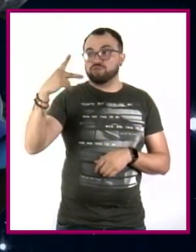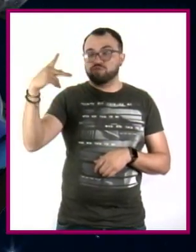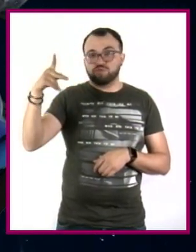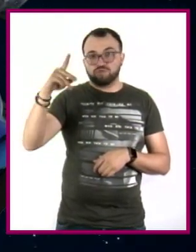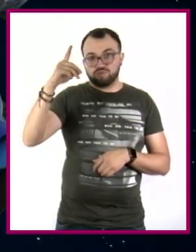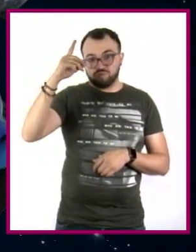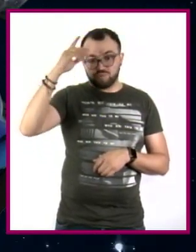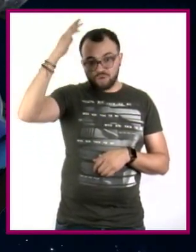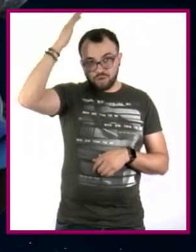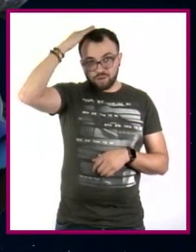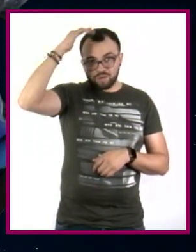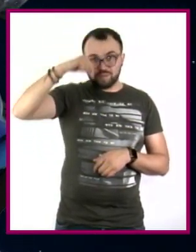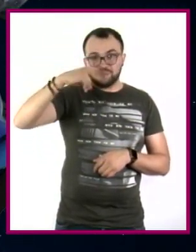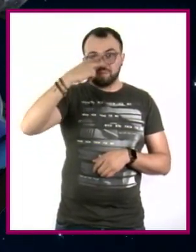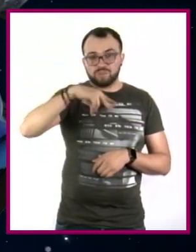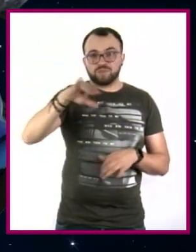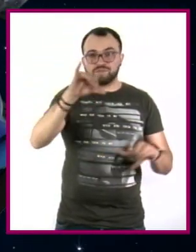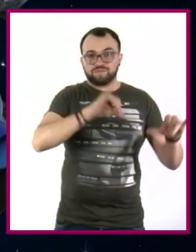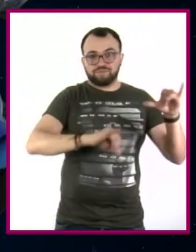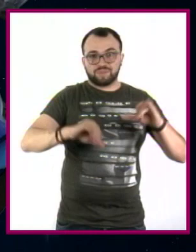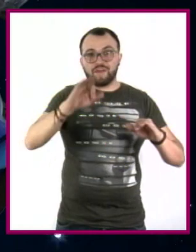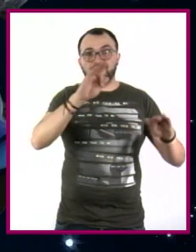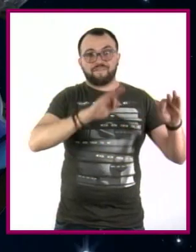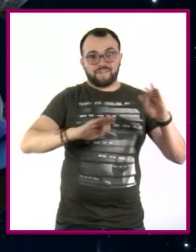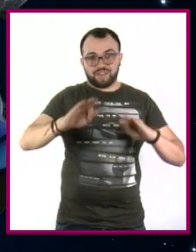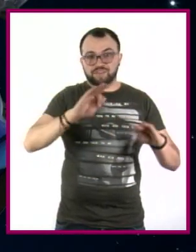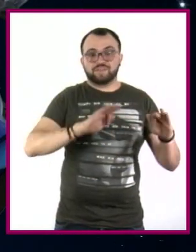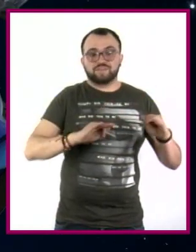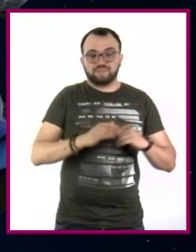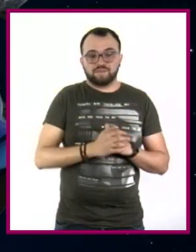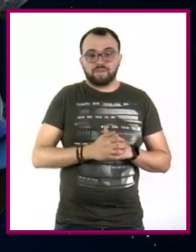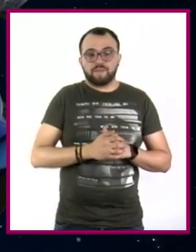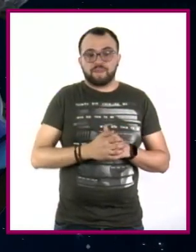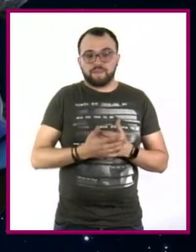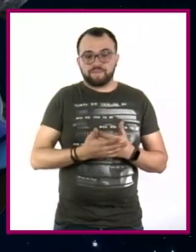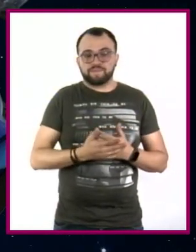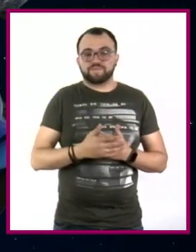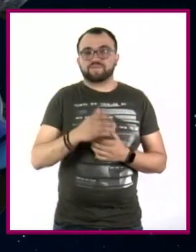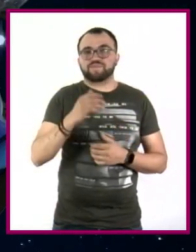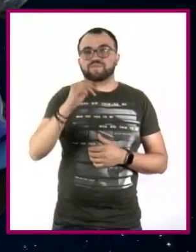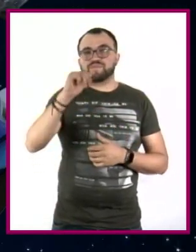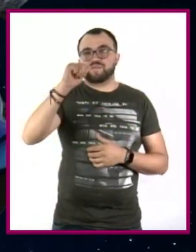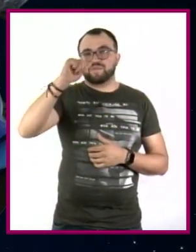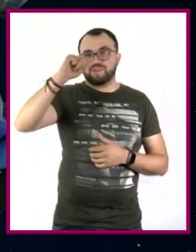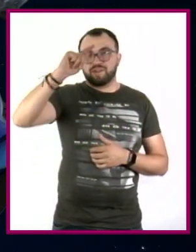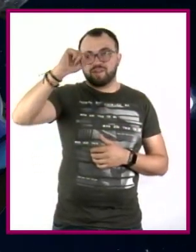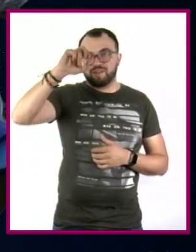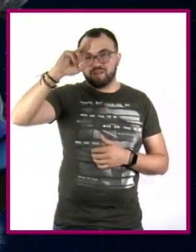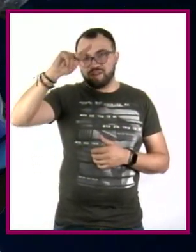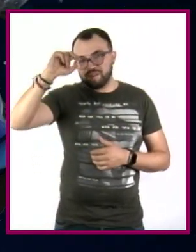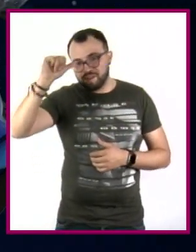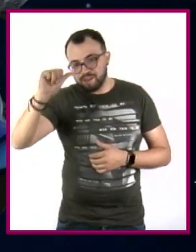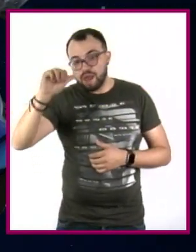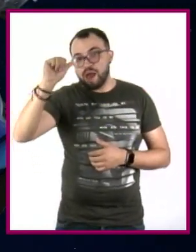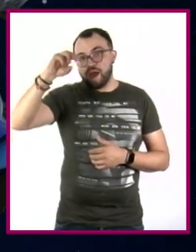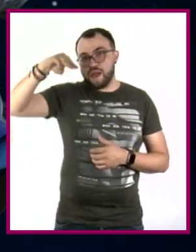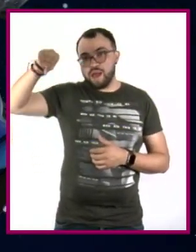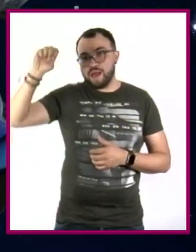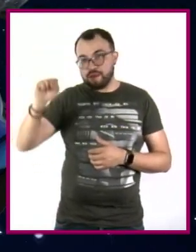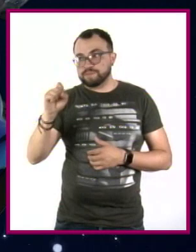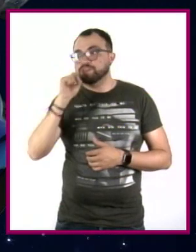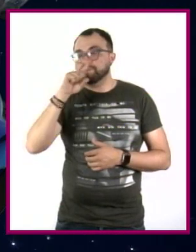varios experimentos de física, ALICE en el CERN, CREAM en la Antártida y también el AMS para la